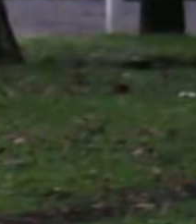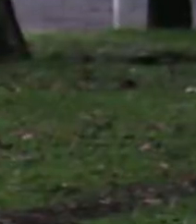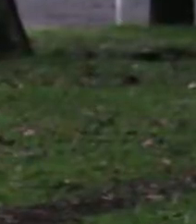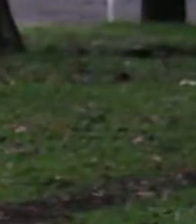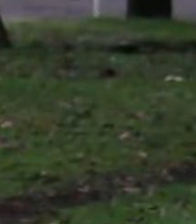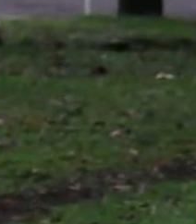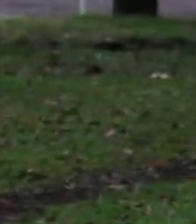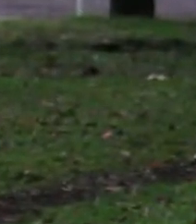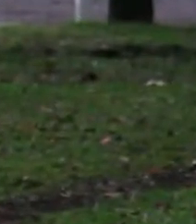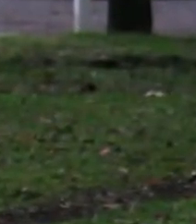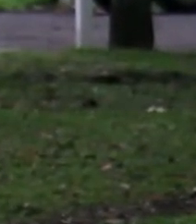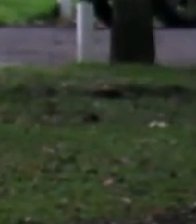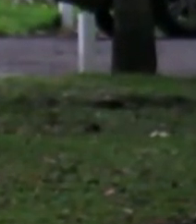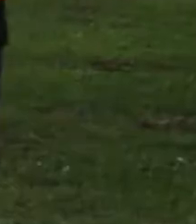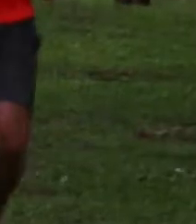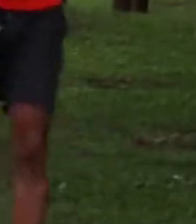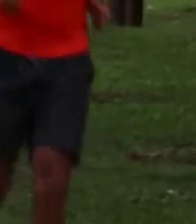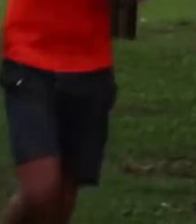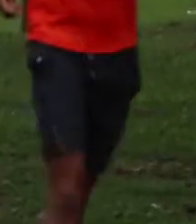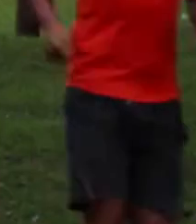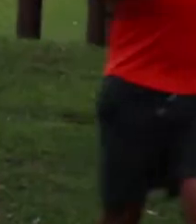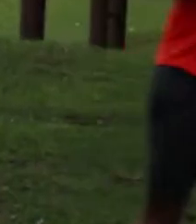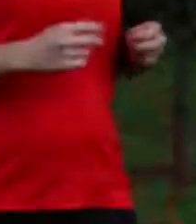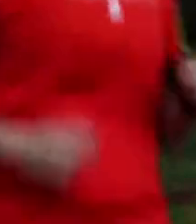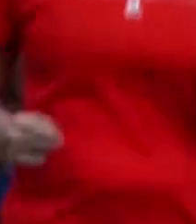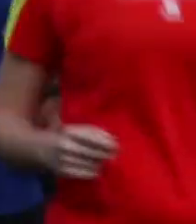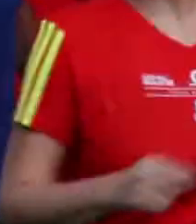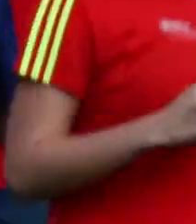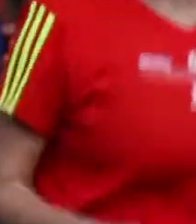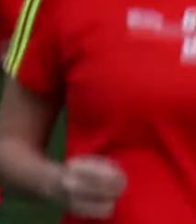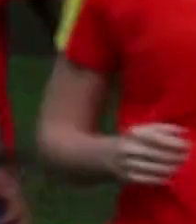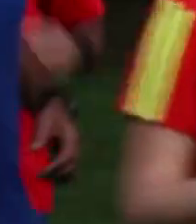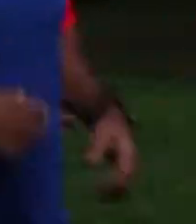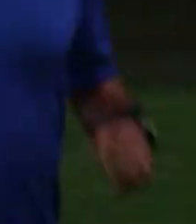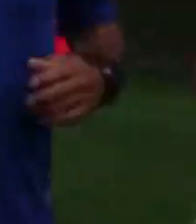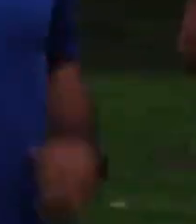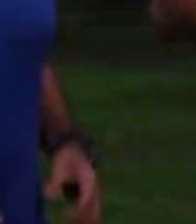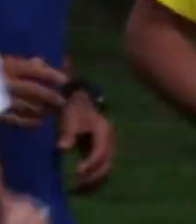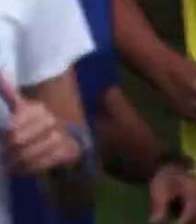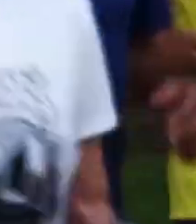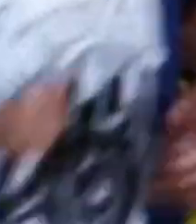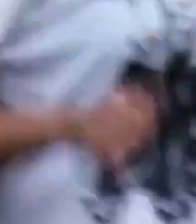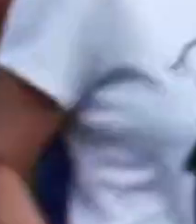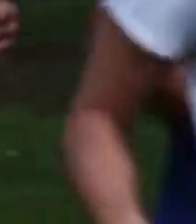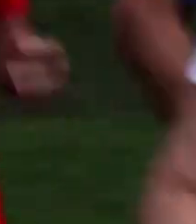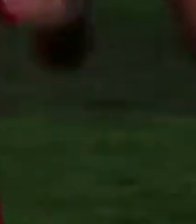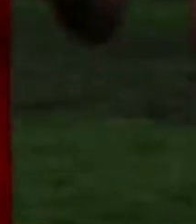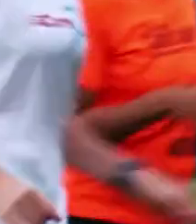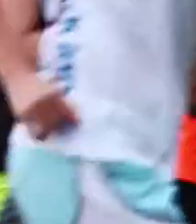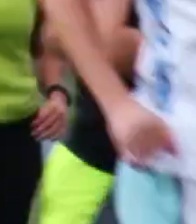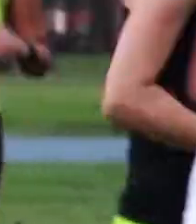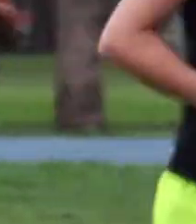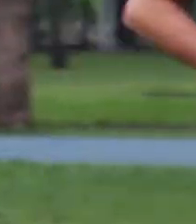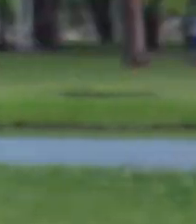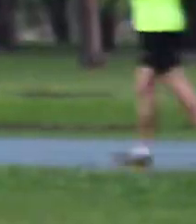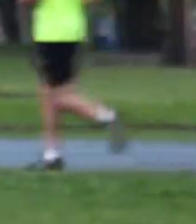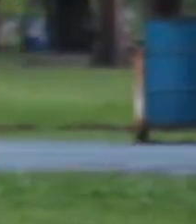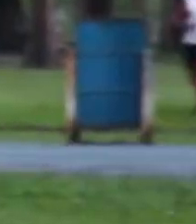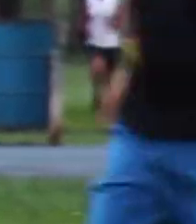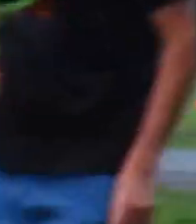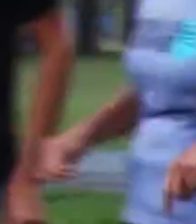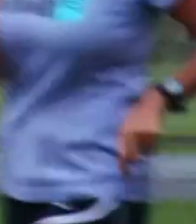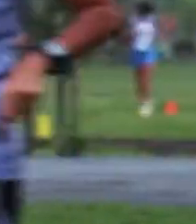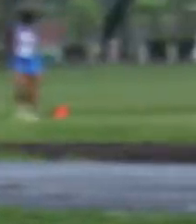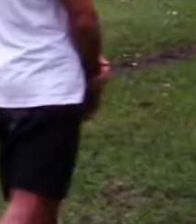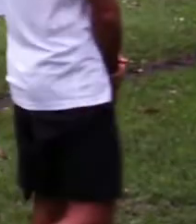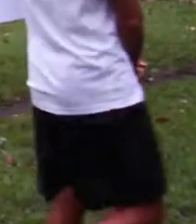tomarle más respeto a una maratón. Es una sensación como de, bueno, de estar como libre, ¿verdad? Como haciendo